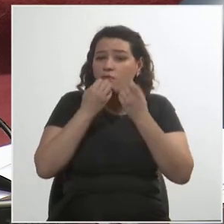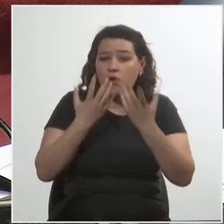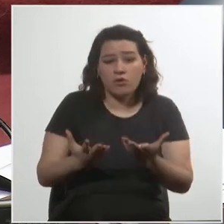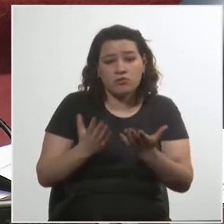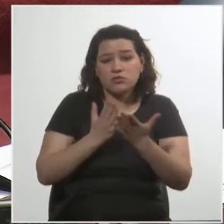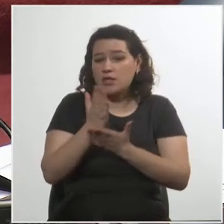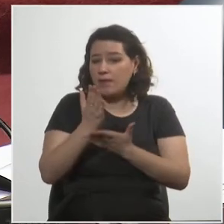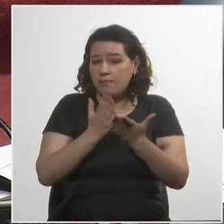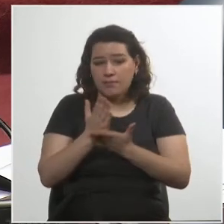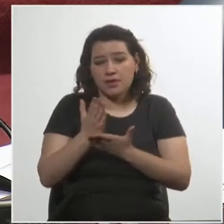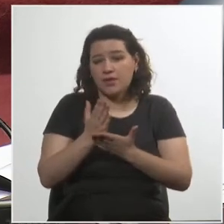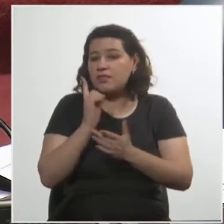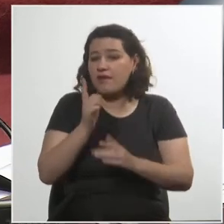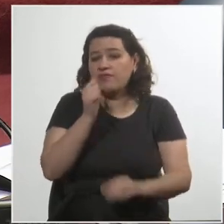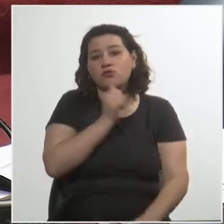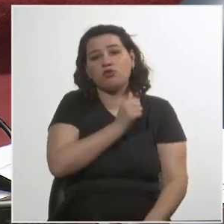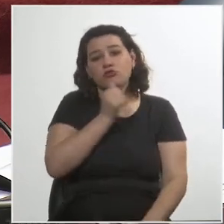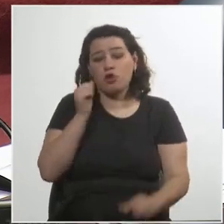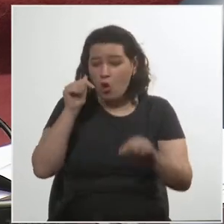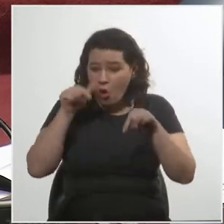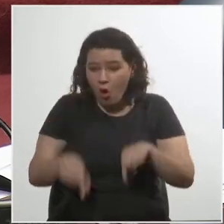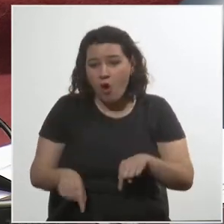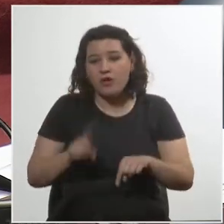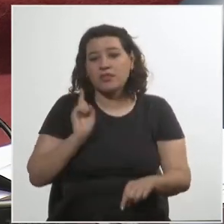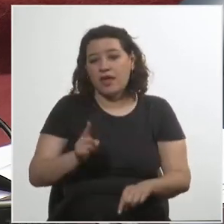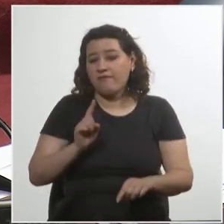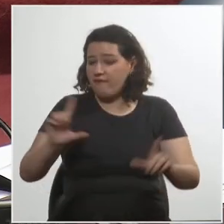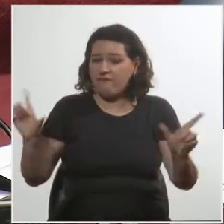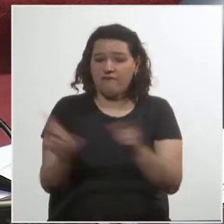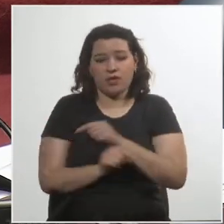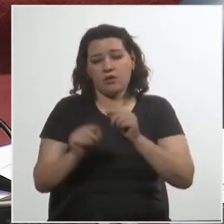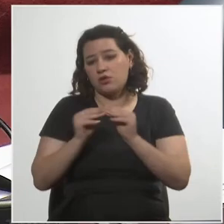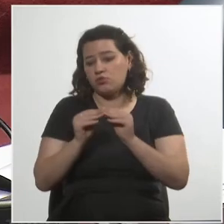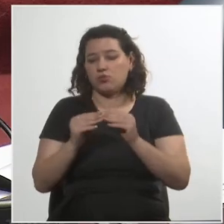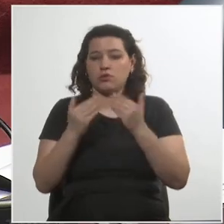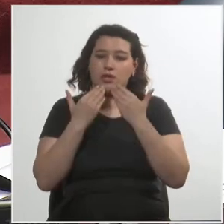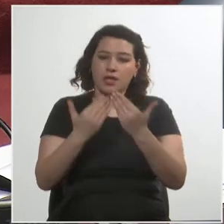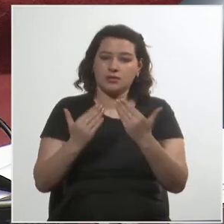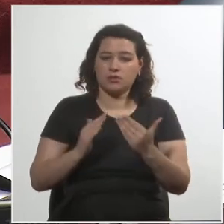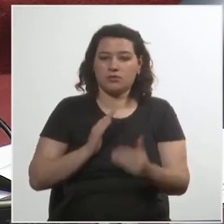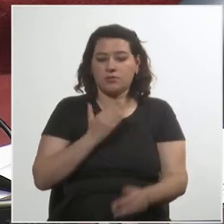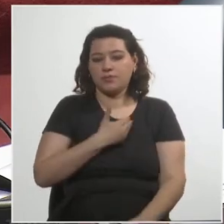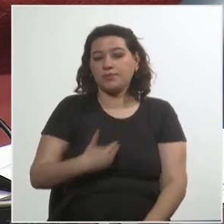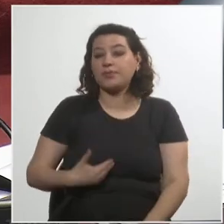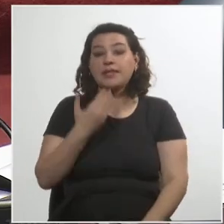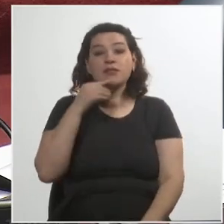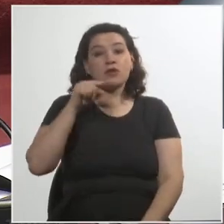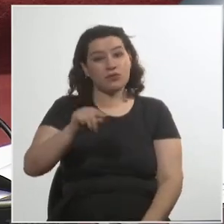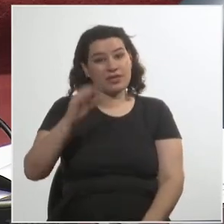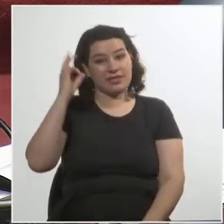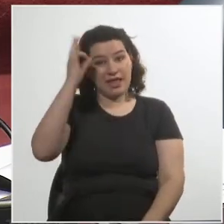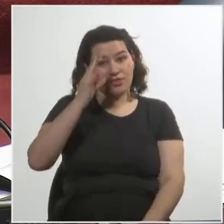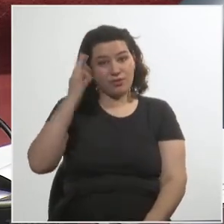siempre es oportuno resolverlos hoy es oportuno cerrar este asunto Gracias Señor Presidente